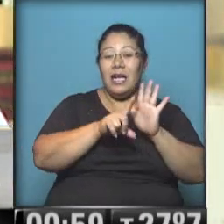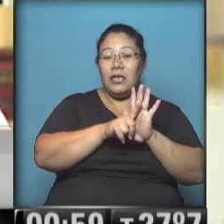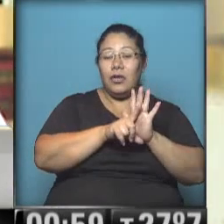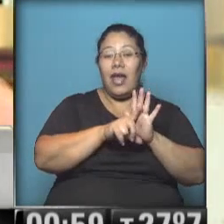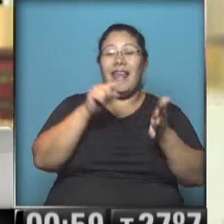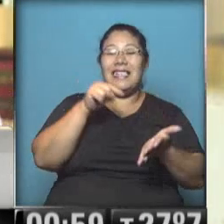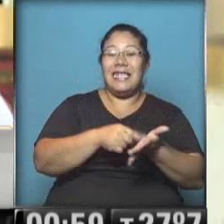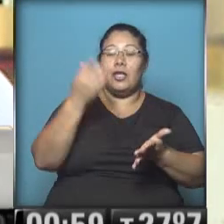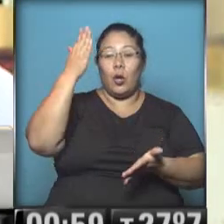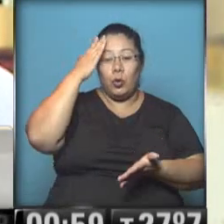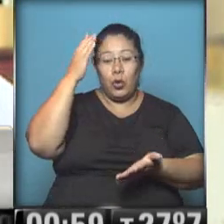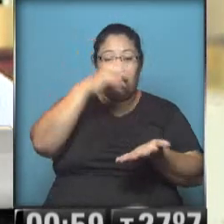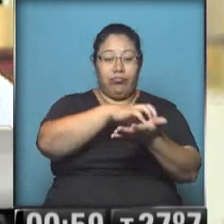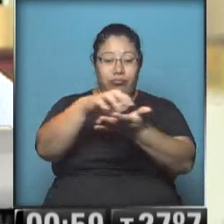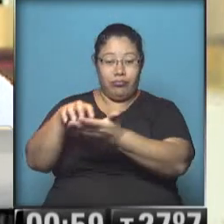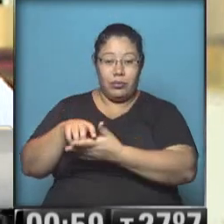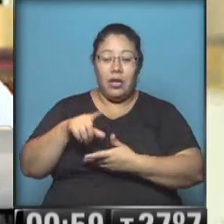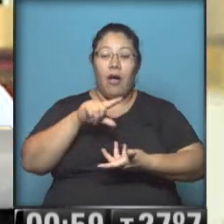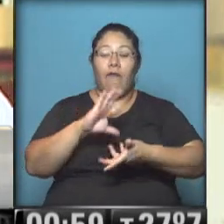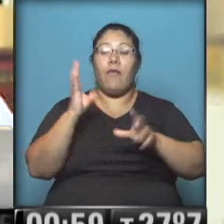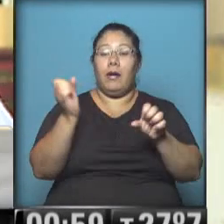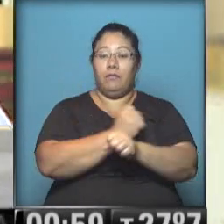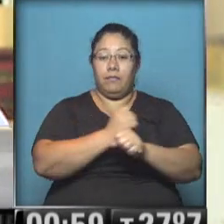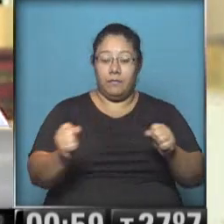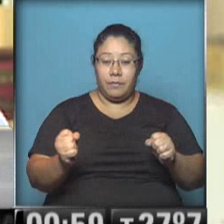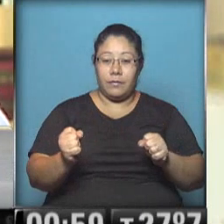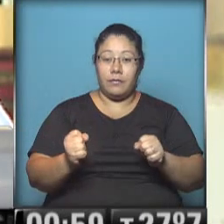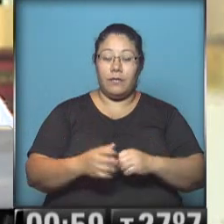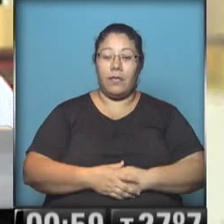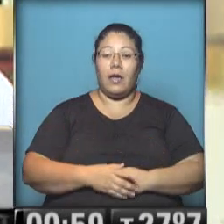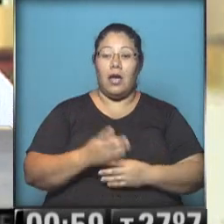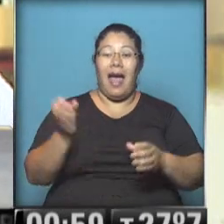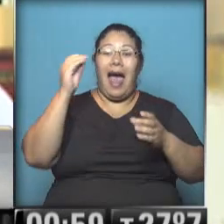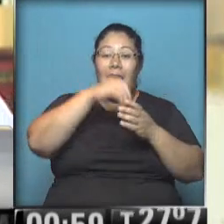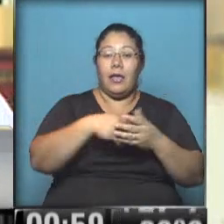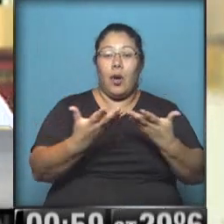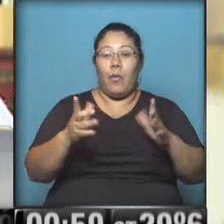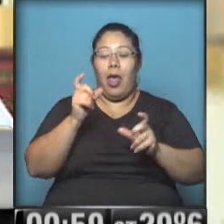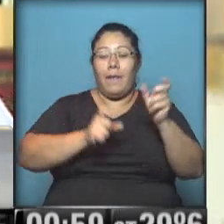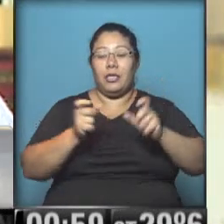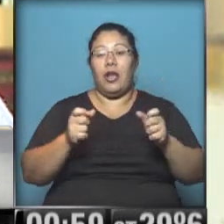centros culturales que, digamos, corrige esta situación y ya se permite que haya gente bailando. Esperemos que en el futuro